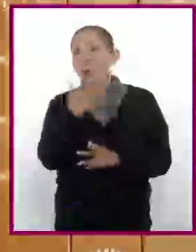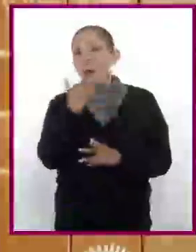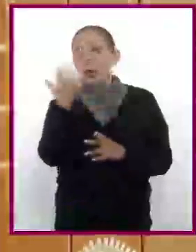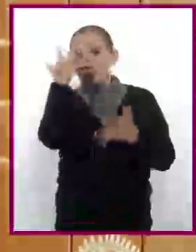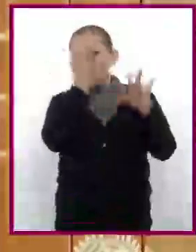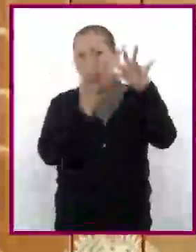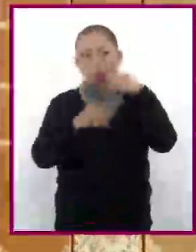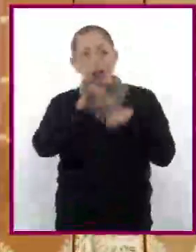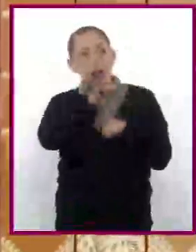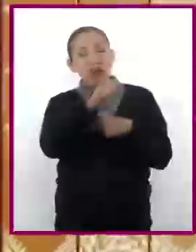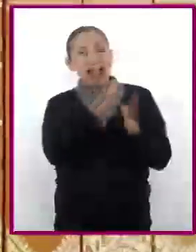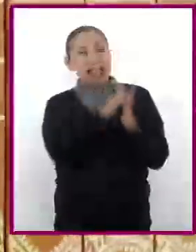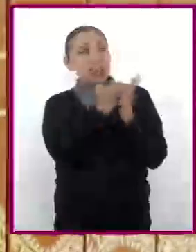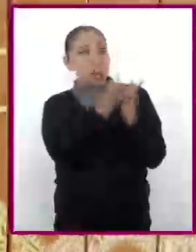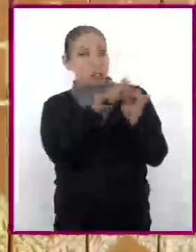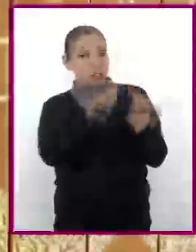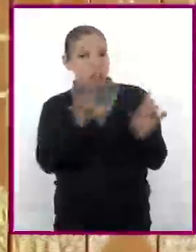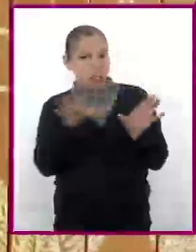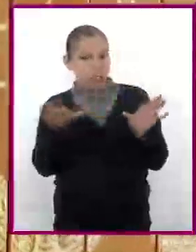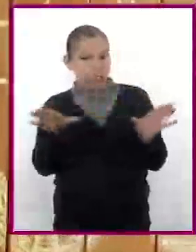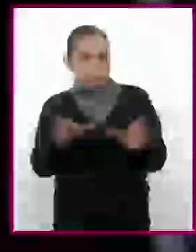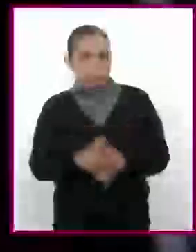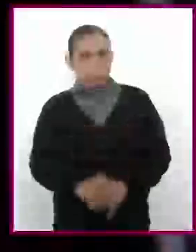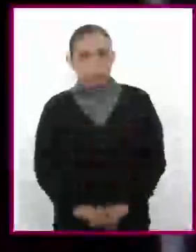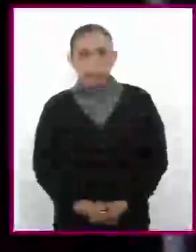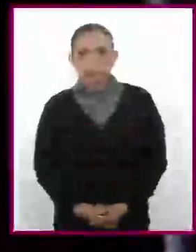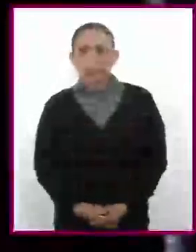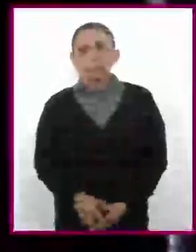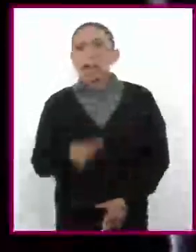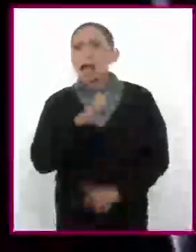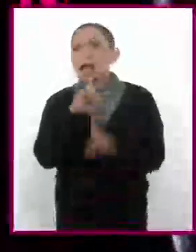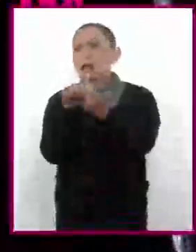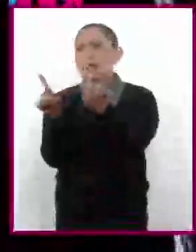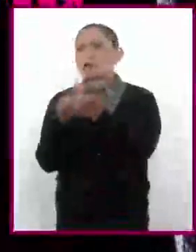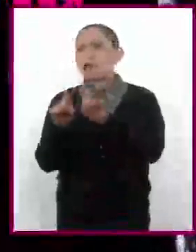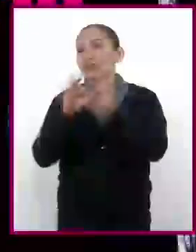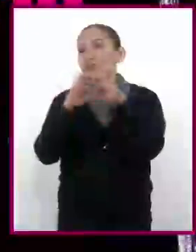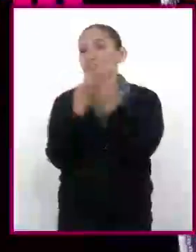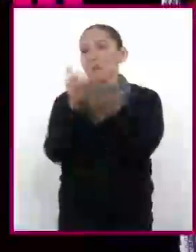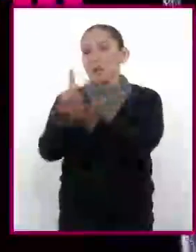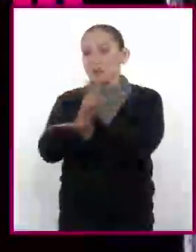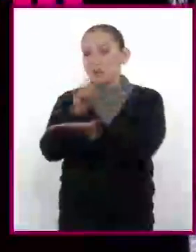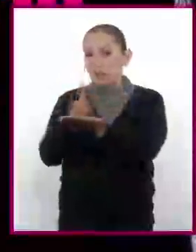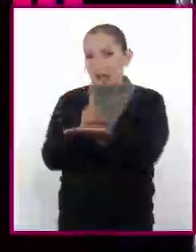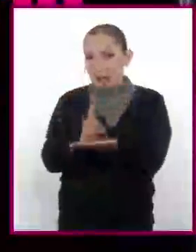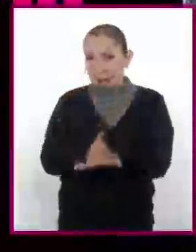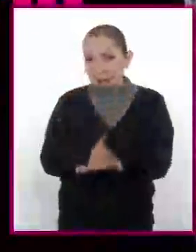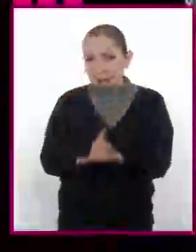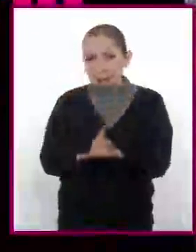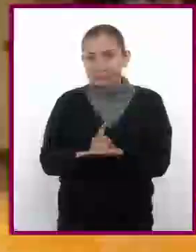que confundir con las enciclopedias. Hay diferentes tipos de diccionario.